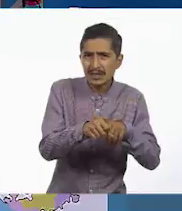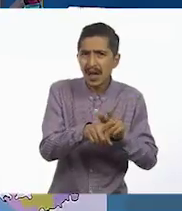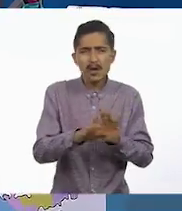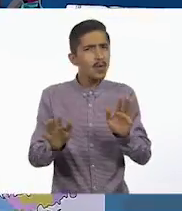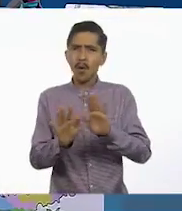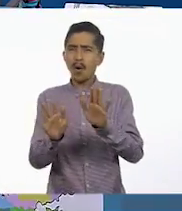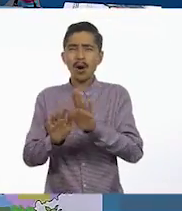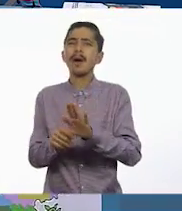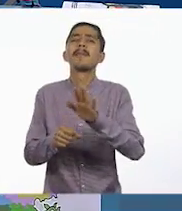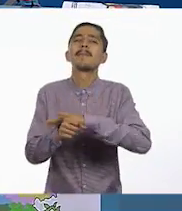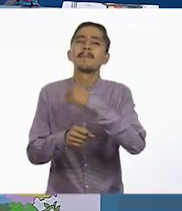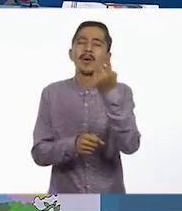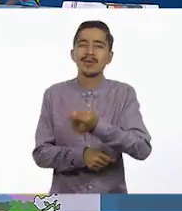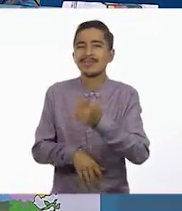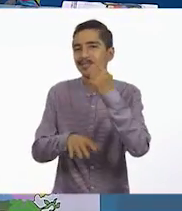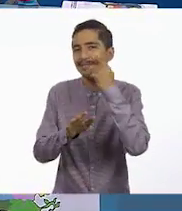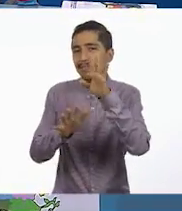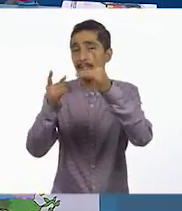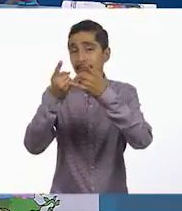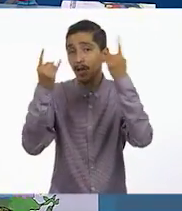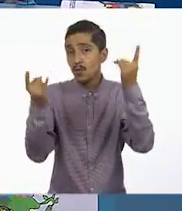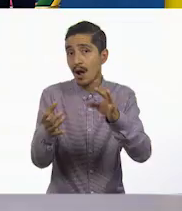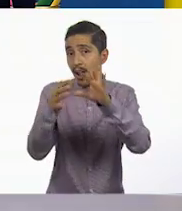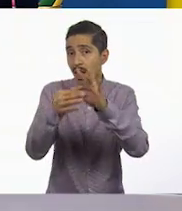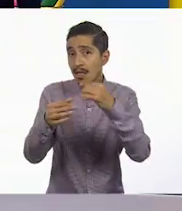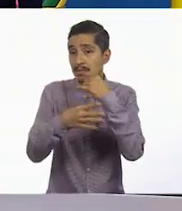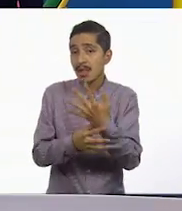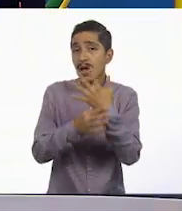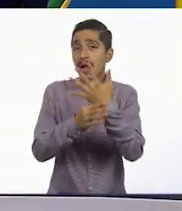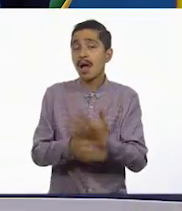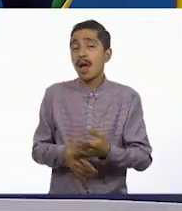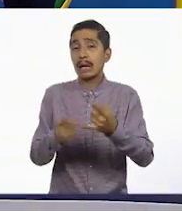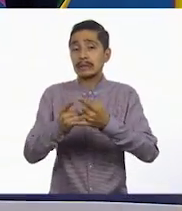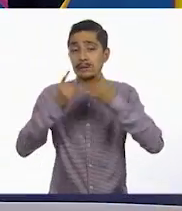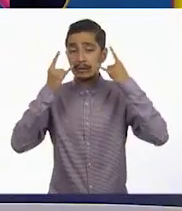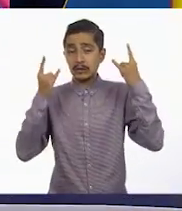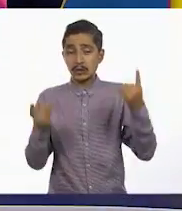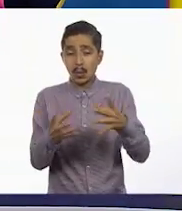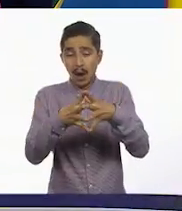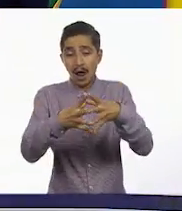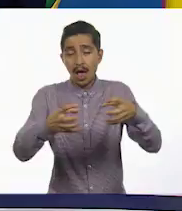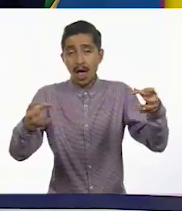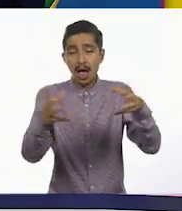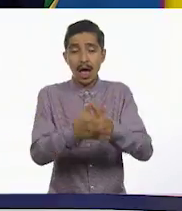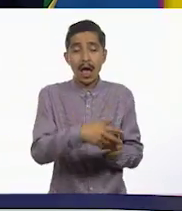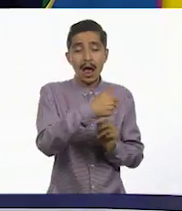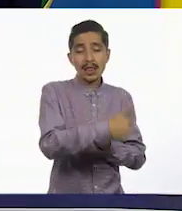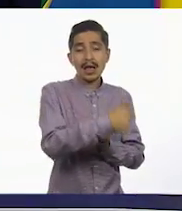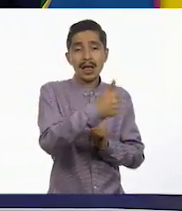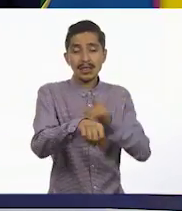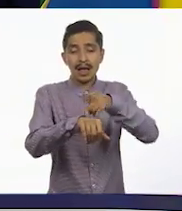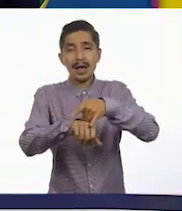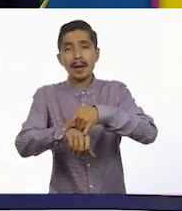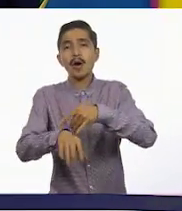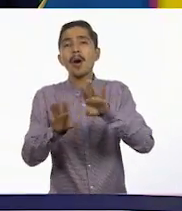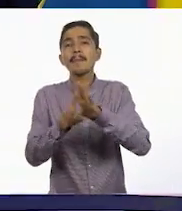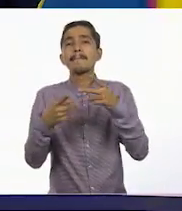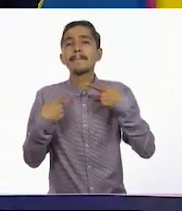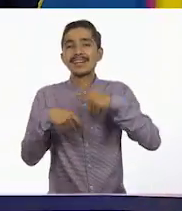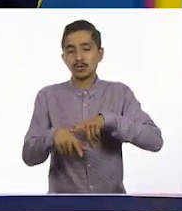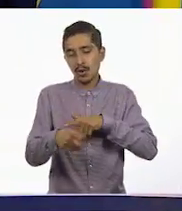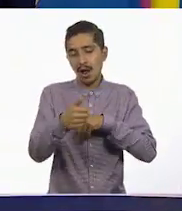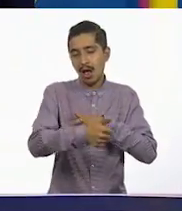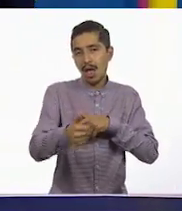algodón, porque verás, cuenta la leyenda que desde el origen del algodón, cada calcetín, según su personalidad, según